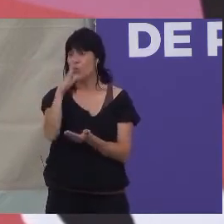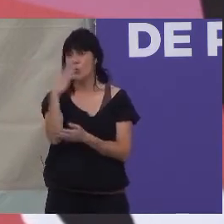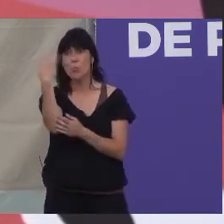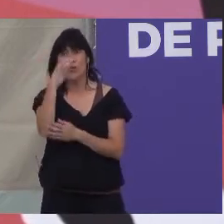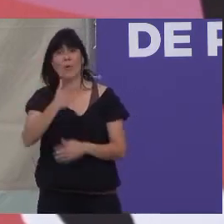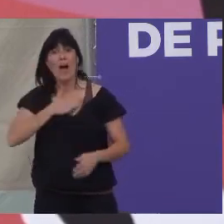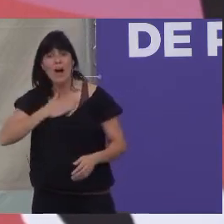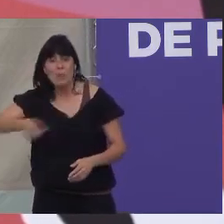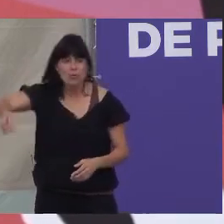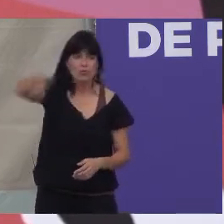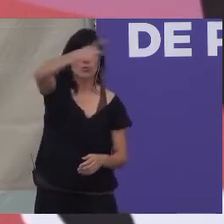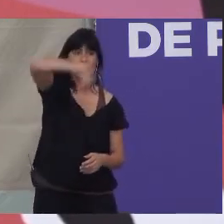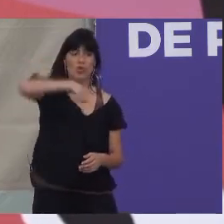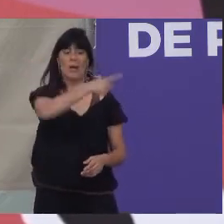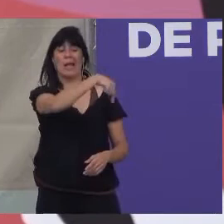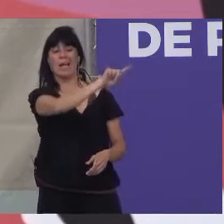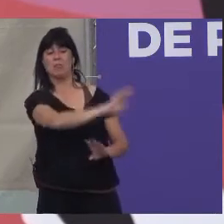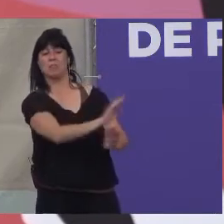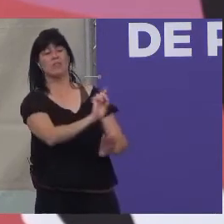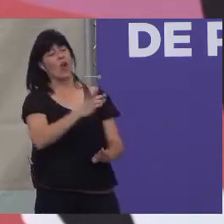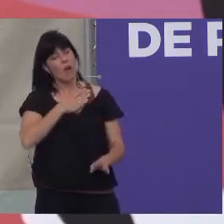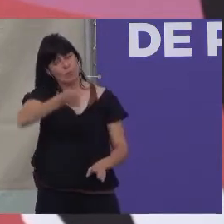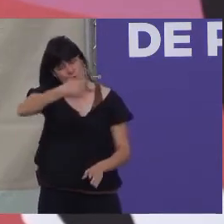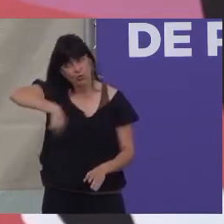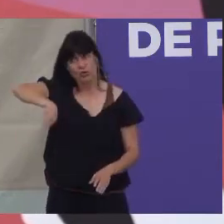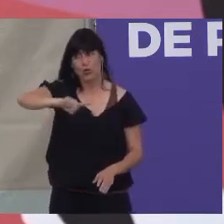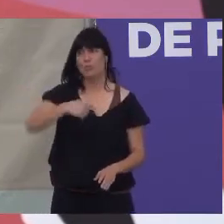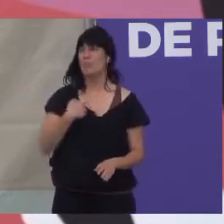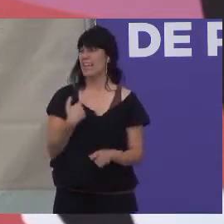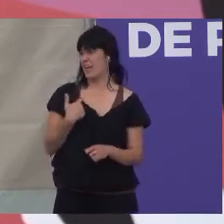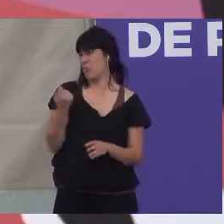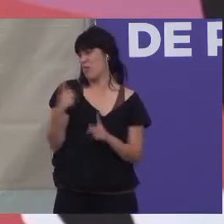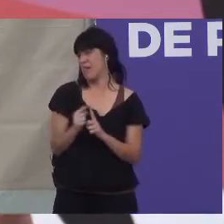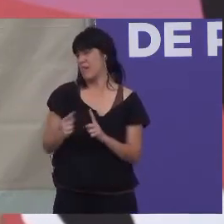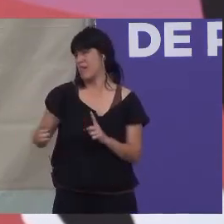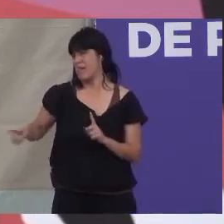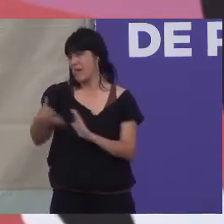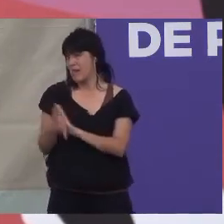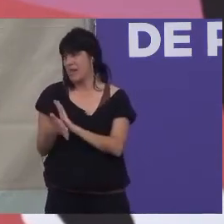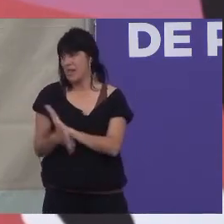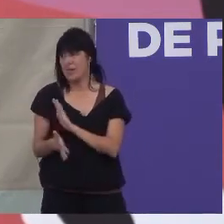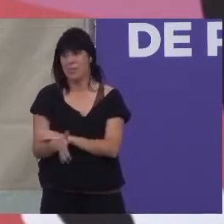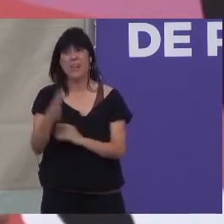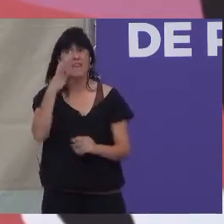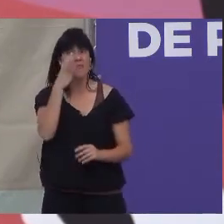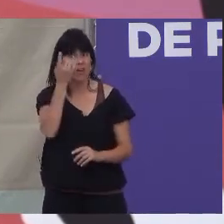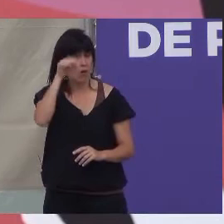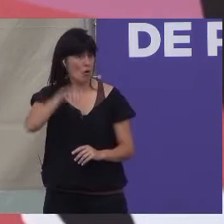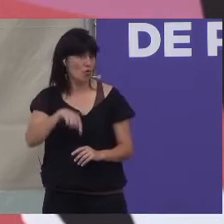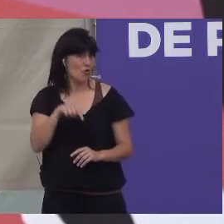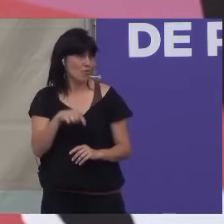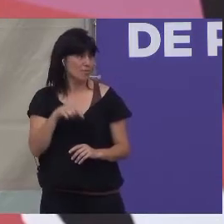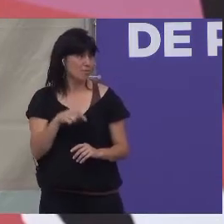es de todos nosotros y no de ellos solos. Quería alargarme un poco más en mi discurso, pero hoy,